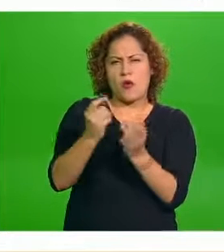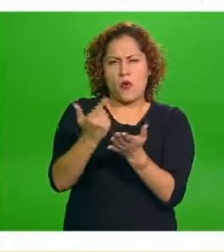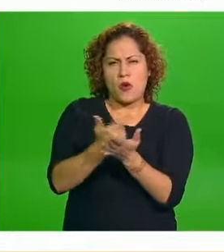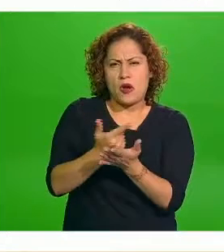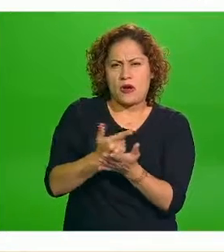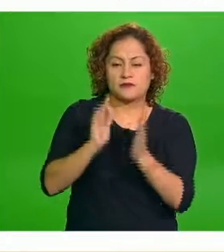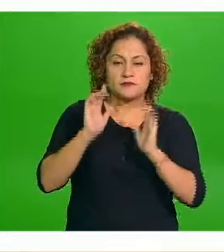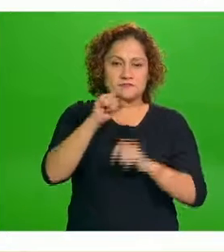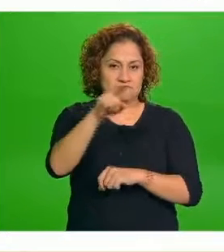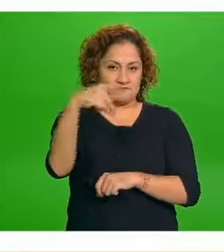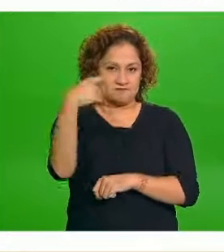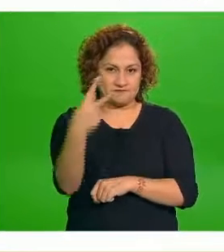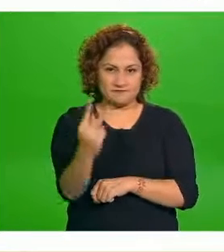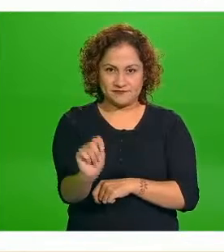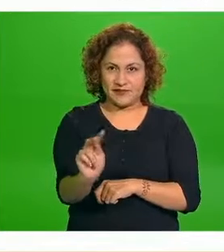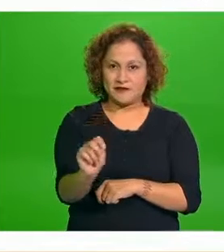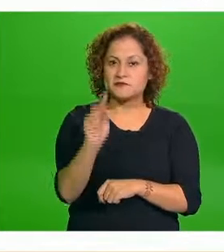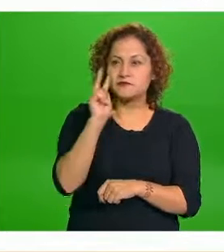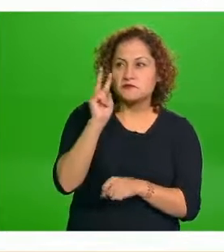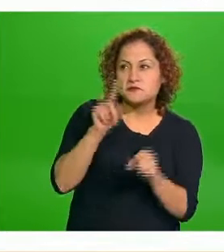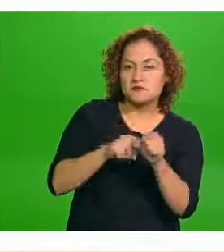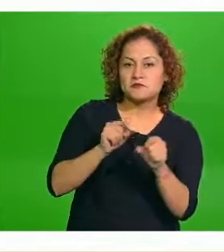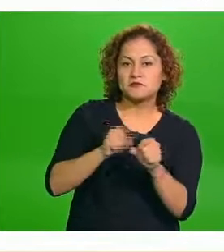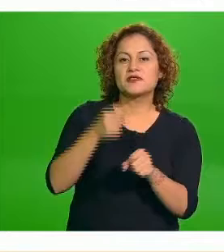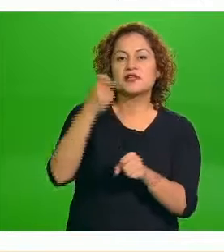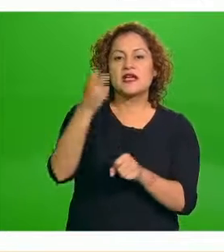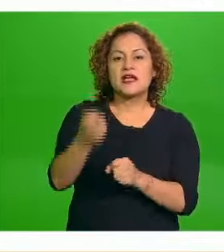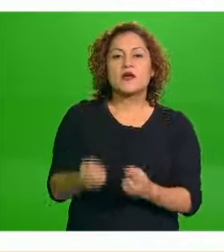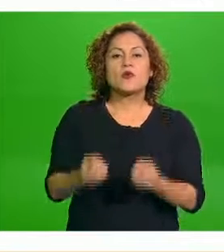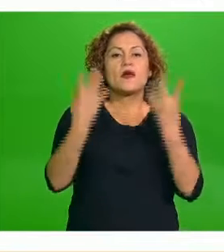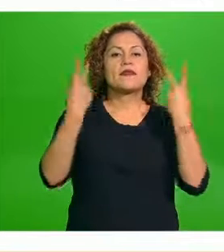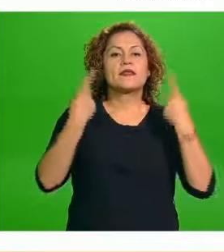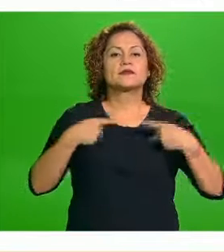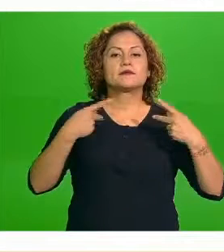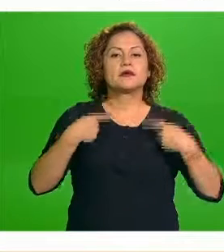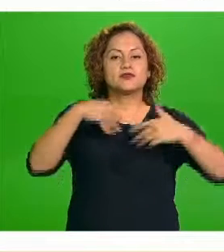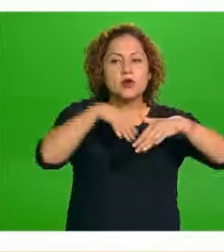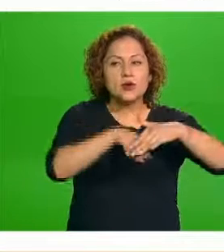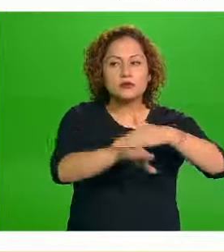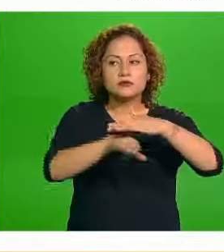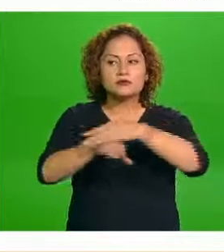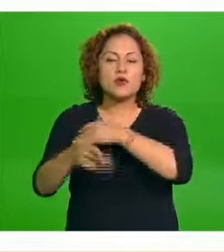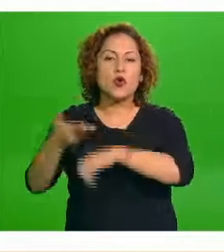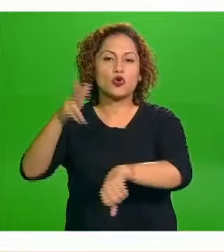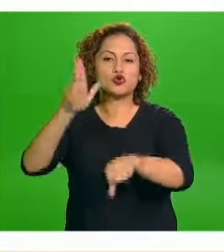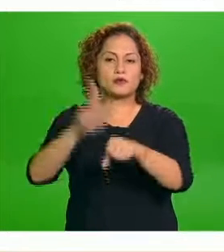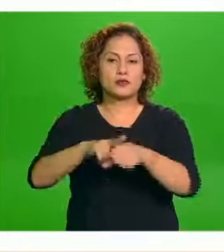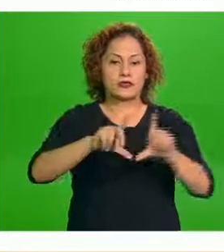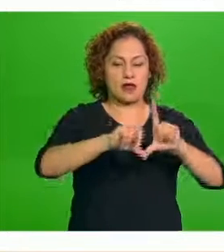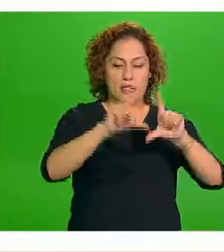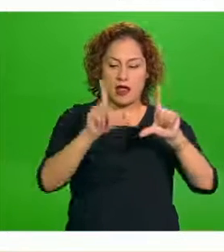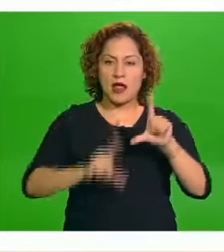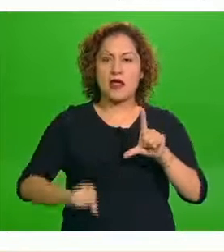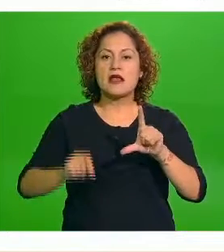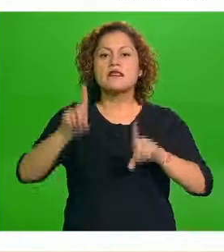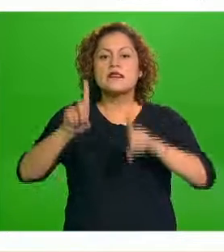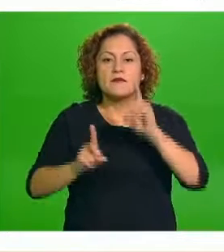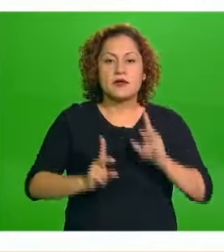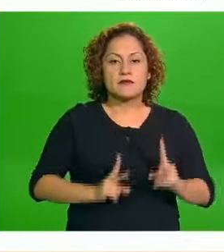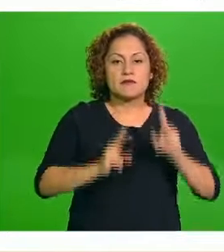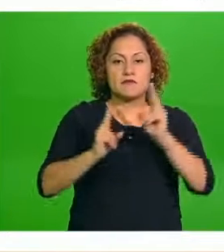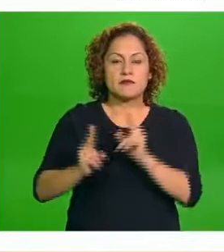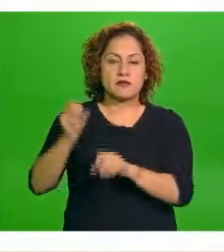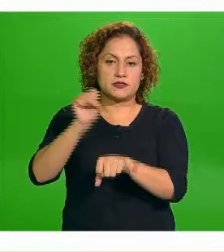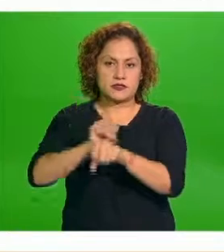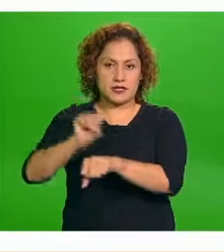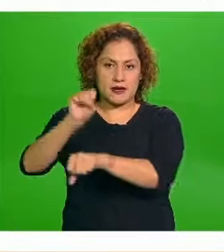dependiendo del monitor de su pantalla, pues es el total de las personas hospitalizadas a nivel nacional distribuidas por semana epidemiológica y la